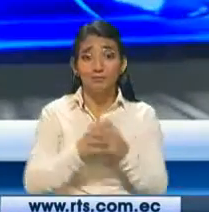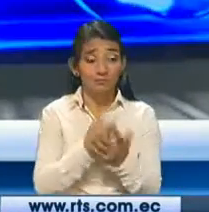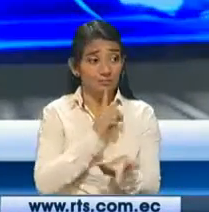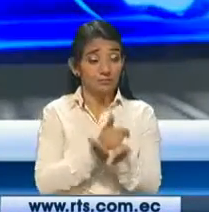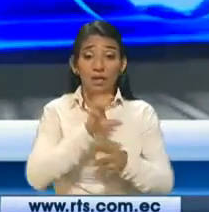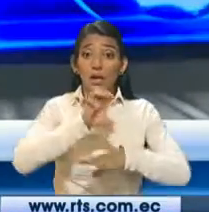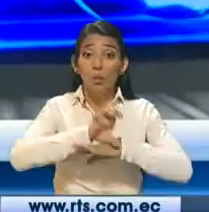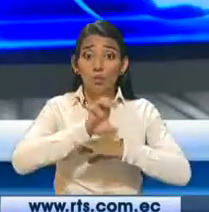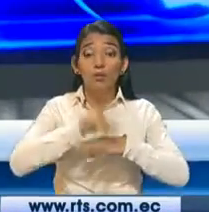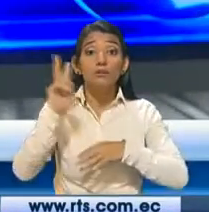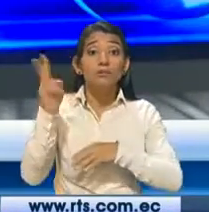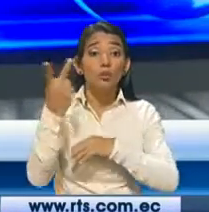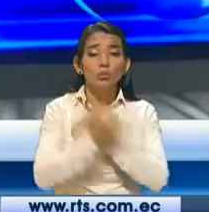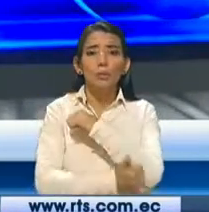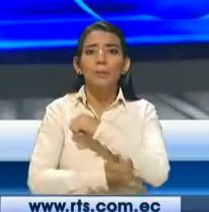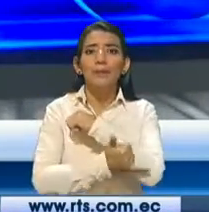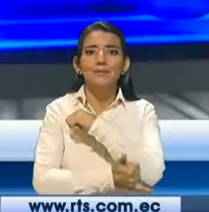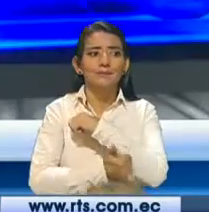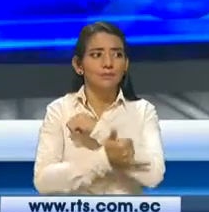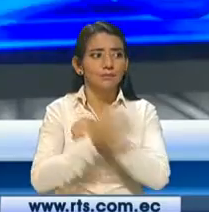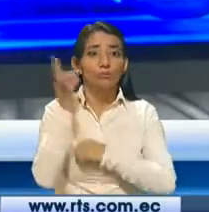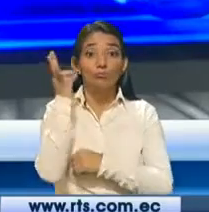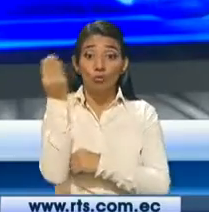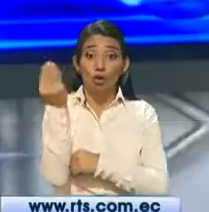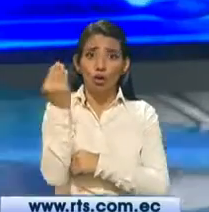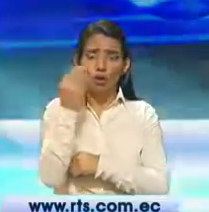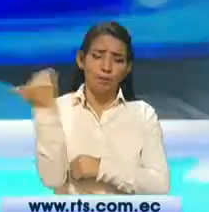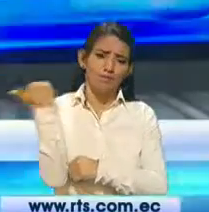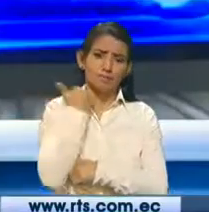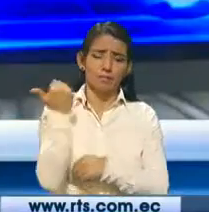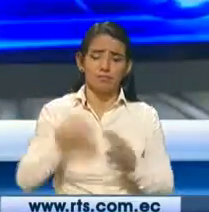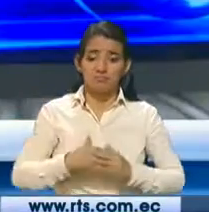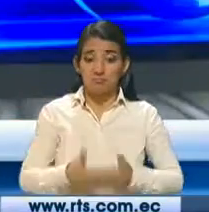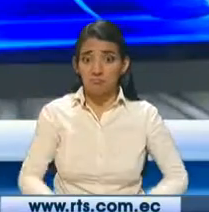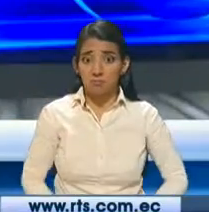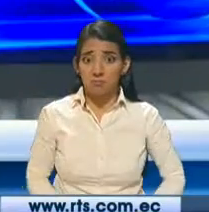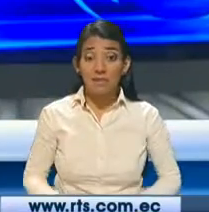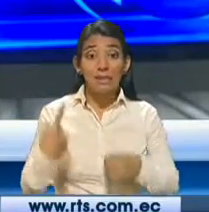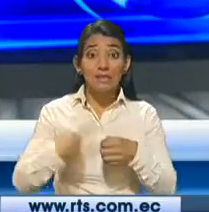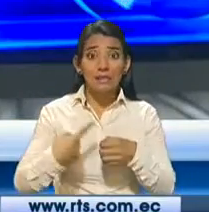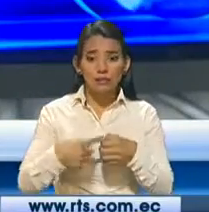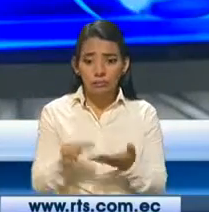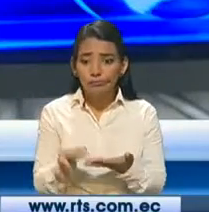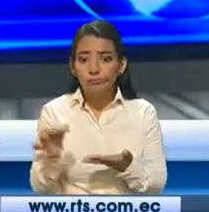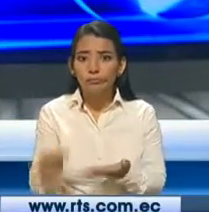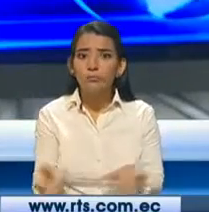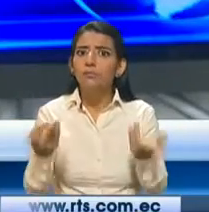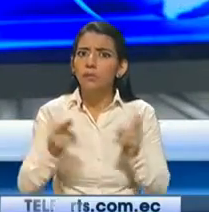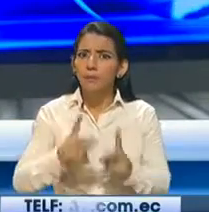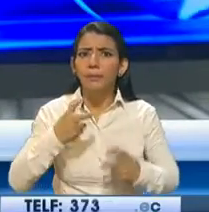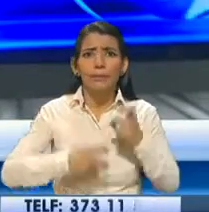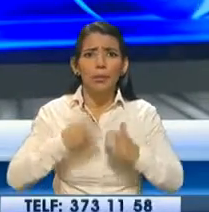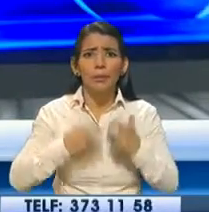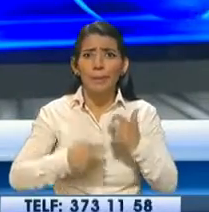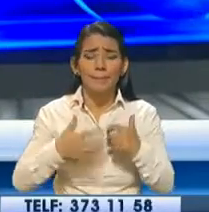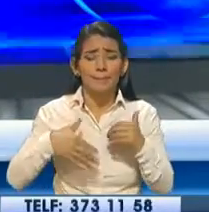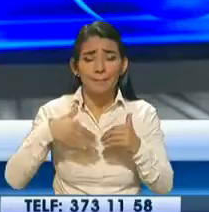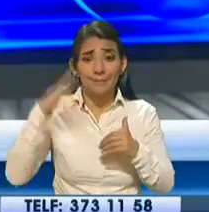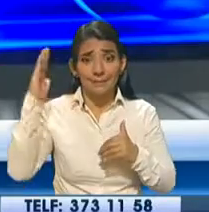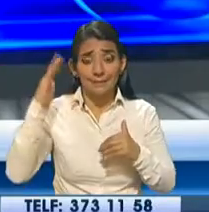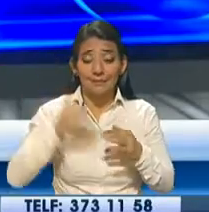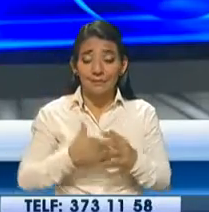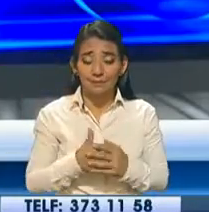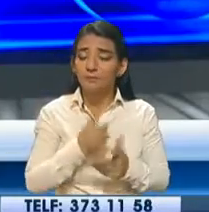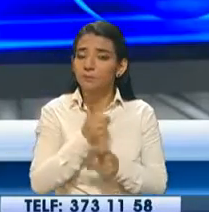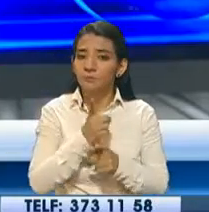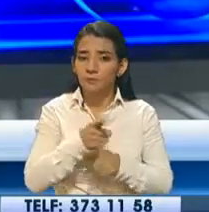es el segundo país con mayor índice de embarazos adolescentes y Quito constituye uno de los cantones en donde esta problemática es frecuente. Es por eso que